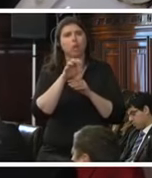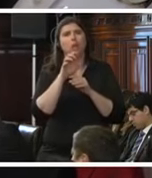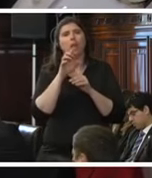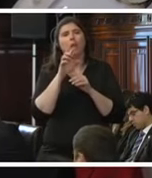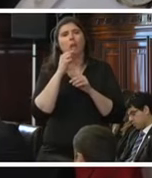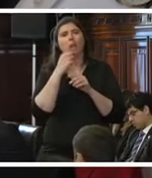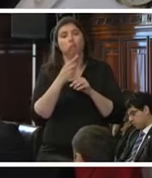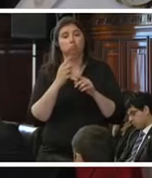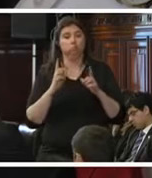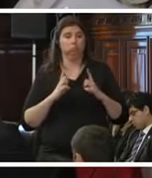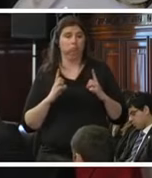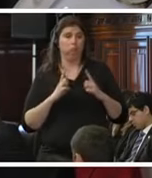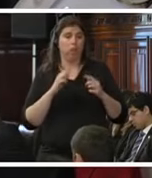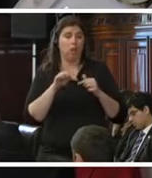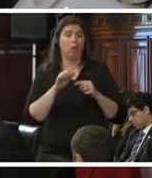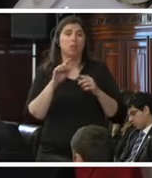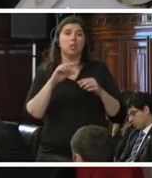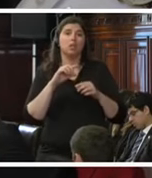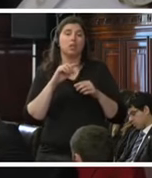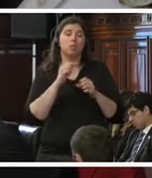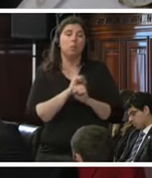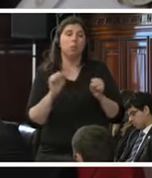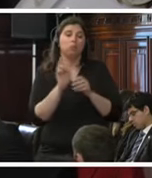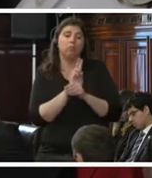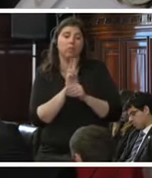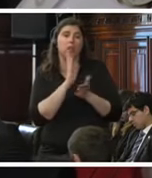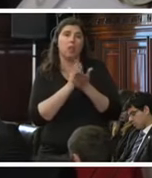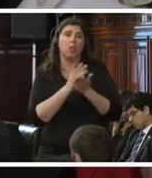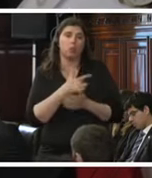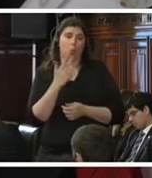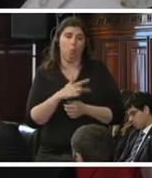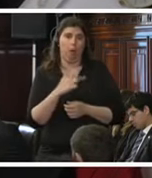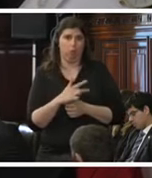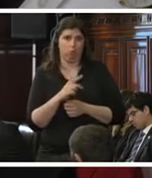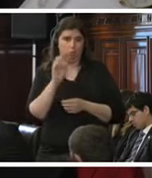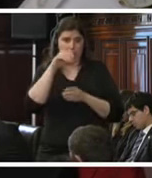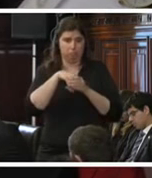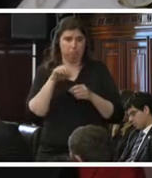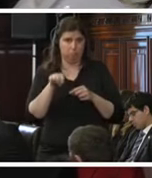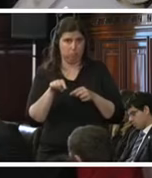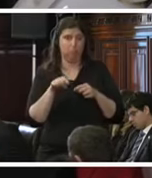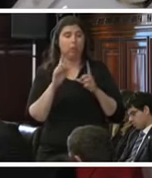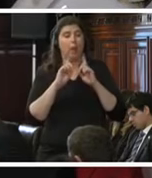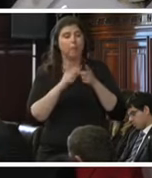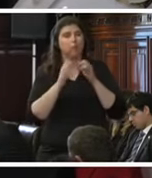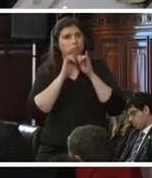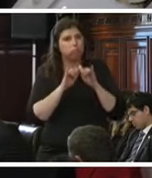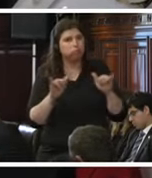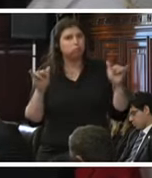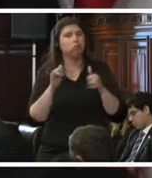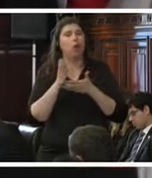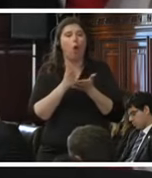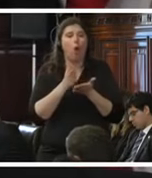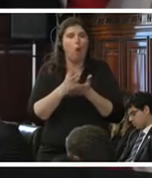la salvaguarda de los derechos humanos en el ámbito de su competencia, así como también promover la